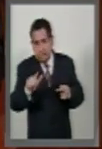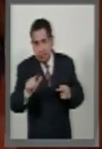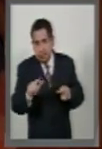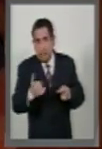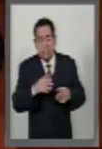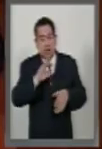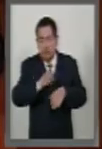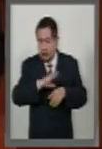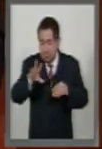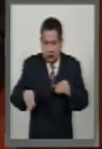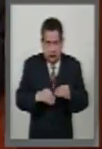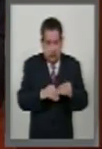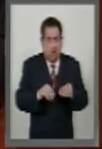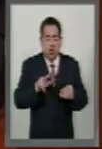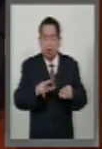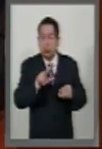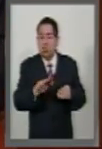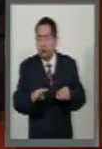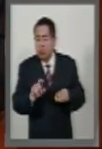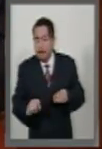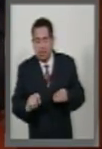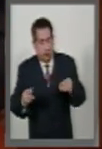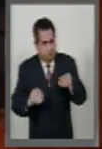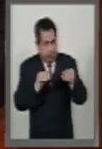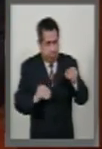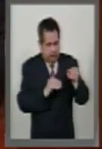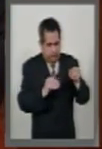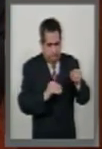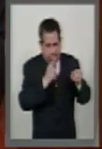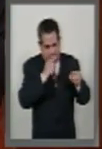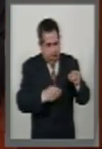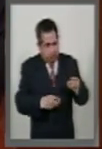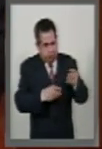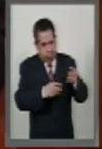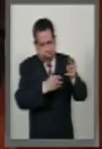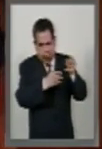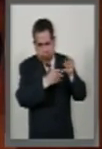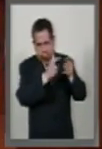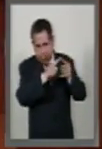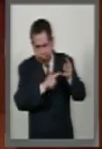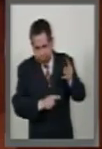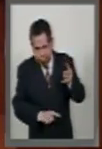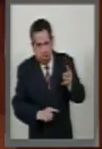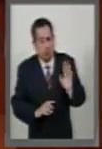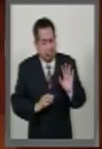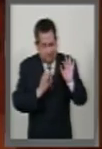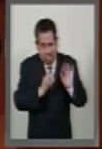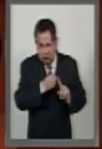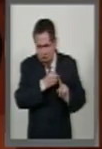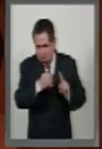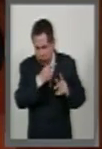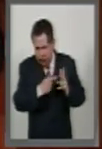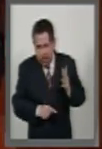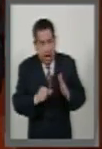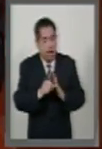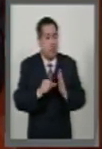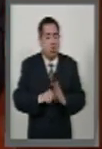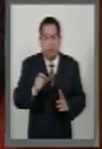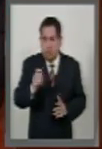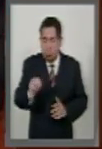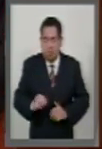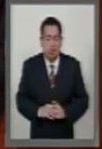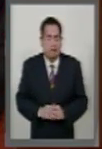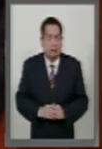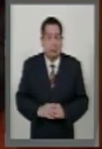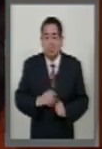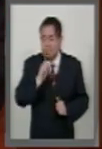se adicionan las fracciones 18, 19 y 20, recorriéndose las subsecuentes en su orden del artículo 29.